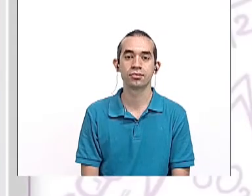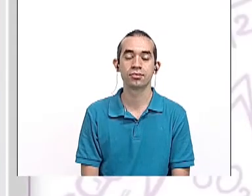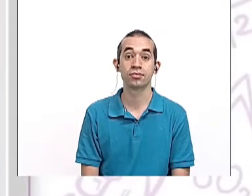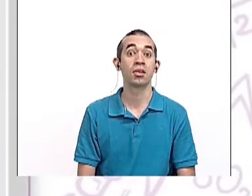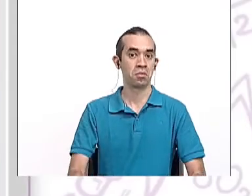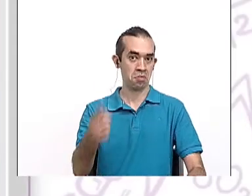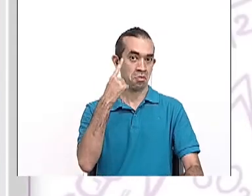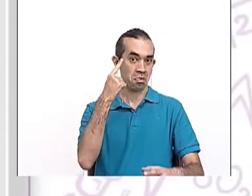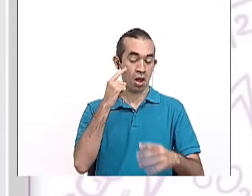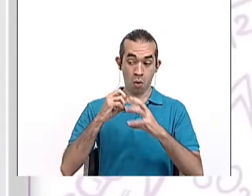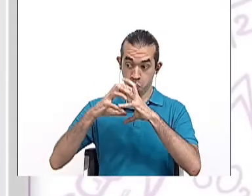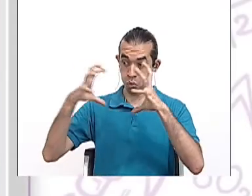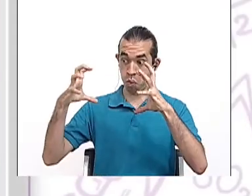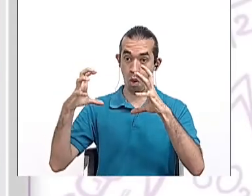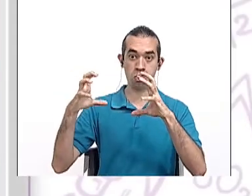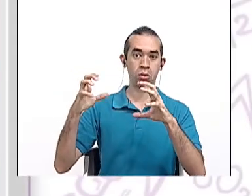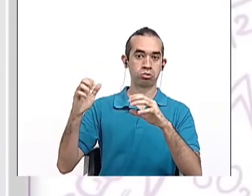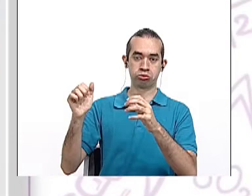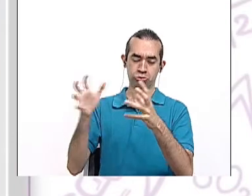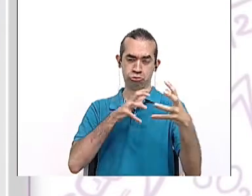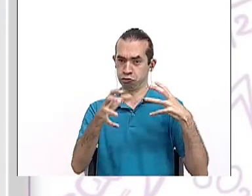Sacamos el globo cargado a ver qué es lo que sucede.